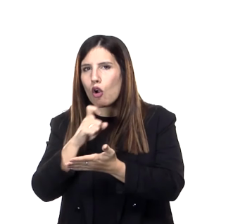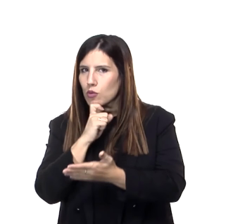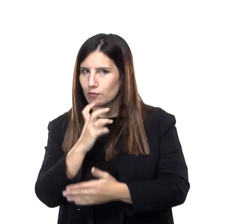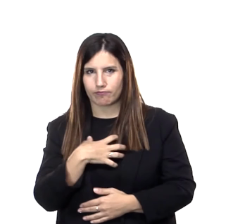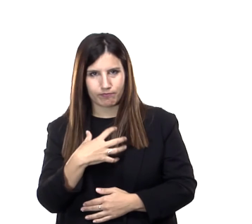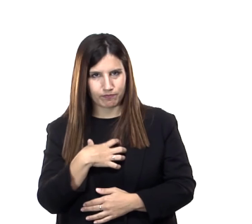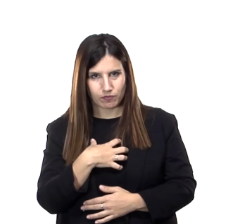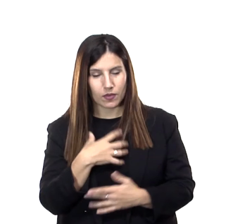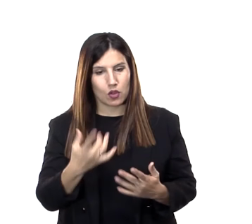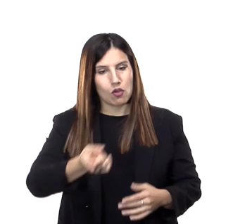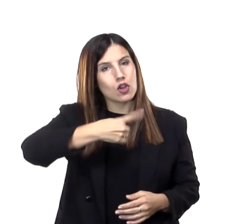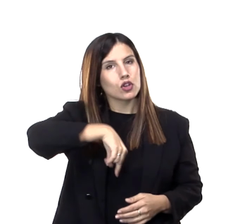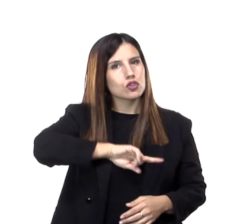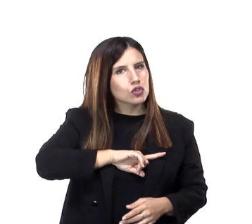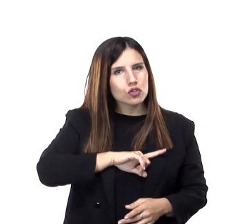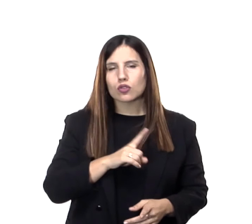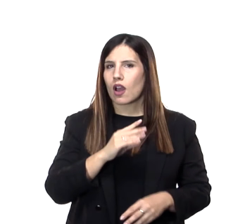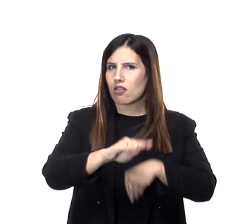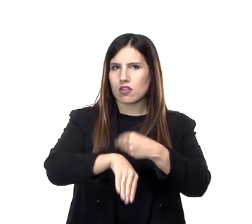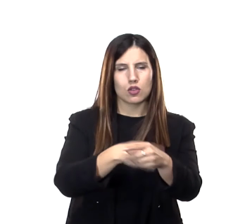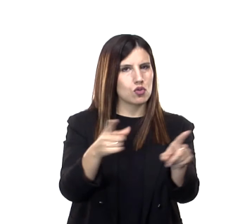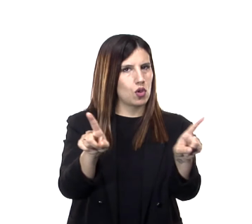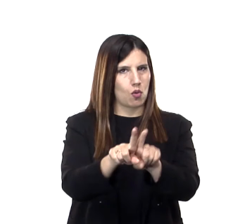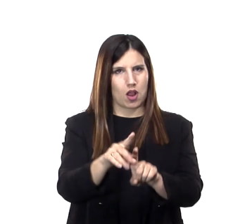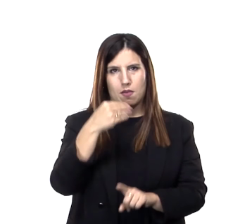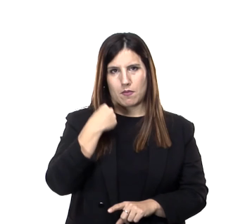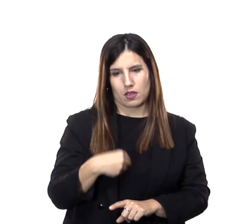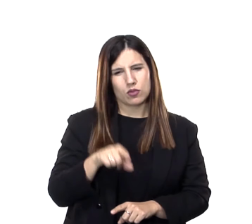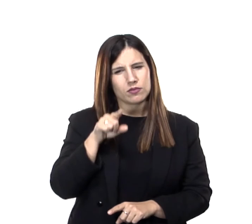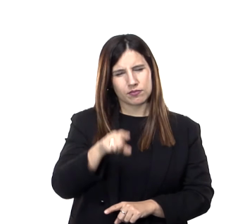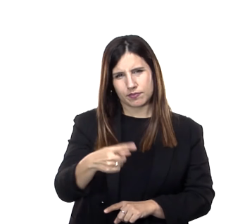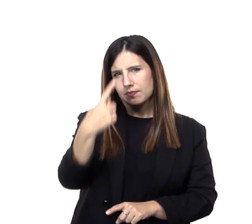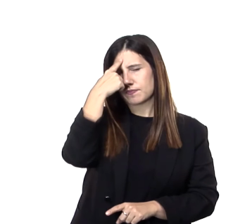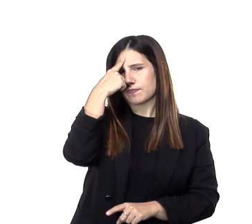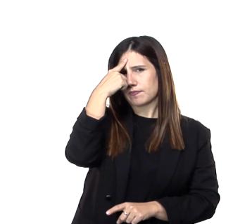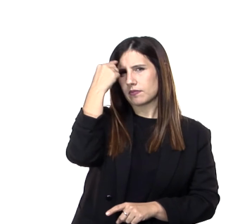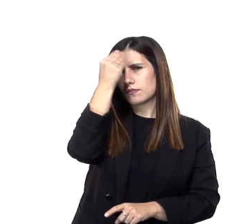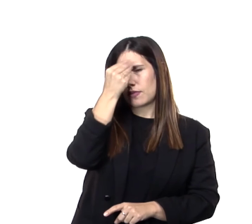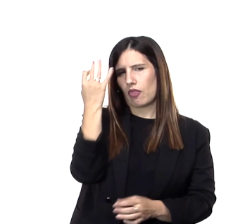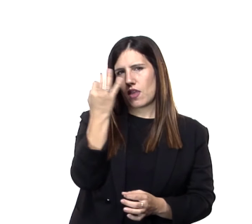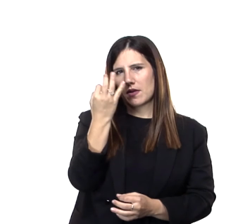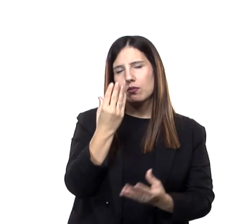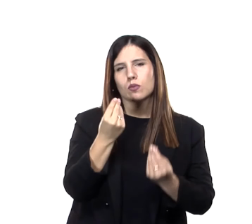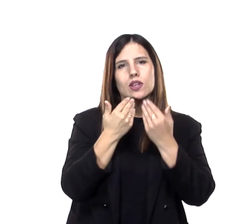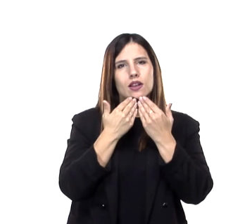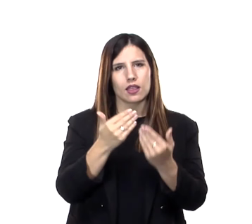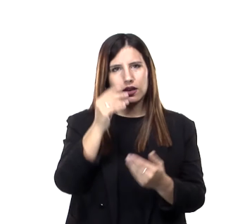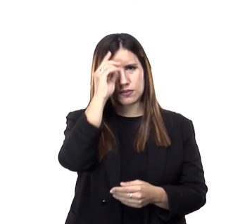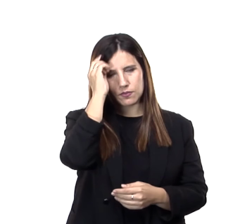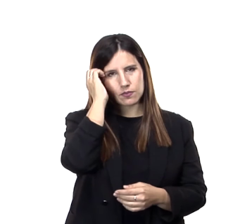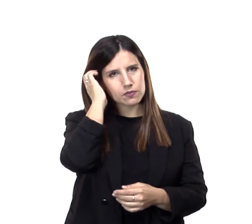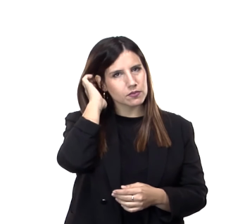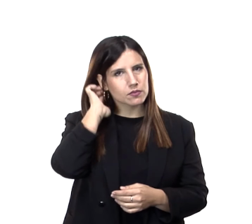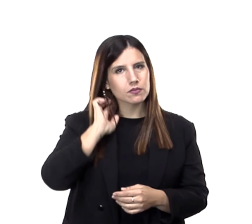dos errores a una escala nunca antes visto eso debería hacernos pensar dos veces muchas gracias